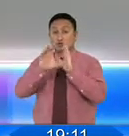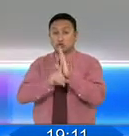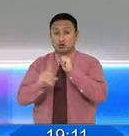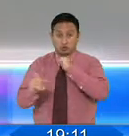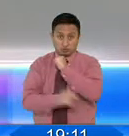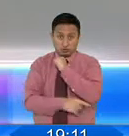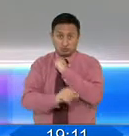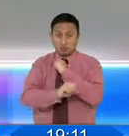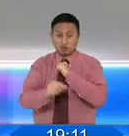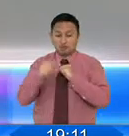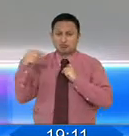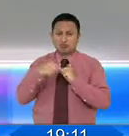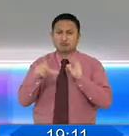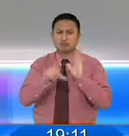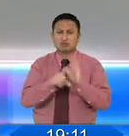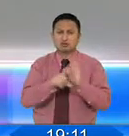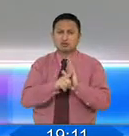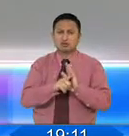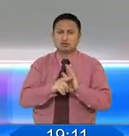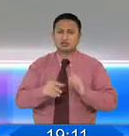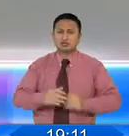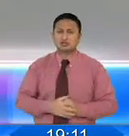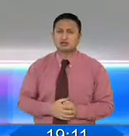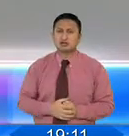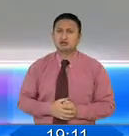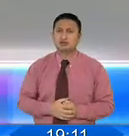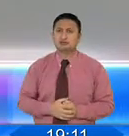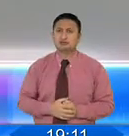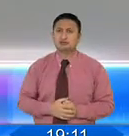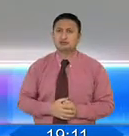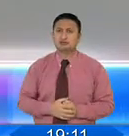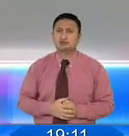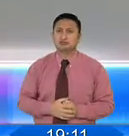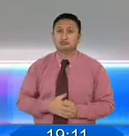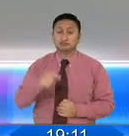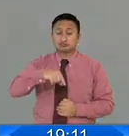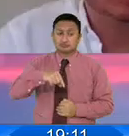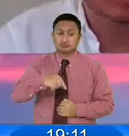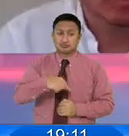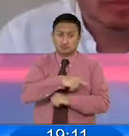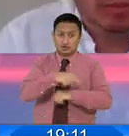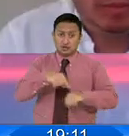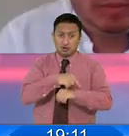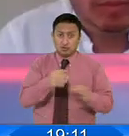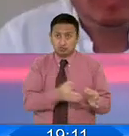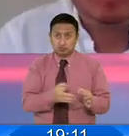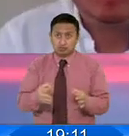alcance que va a tener esta propuesta para mí es algo que no sólo debería demorar más informó carolina salte